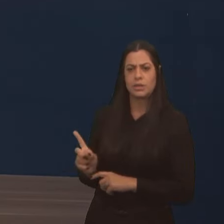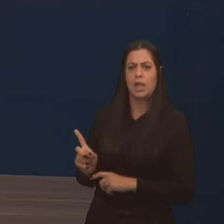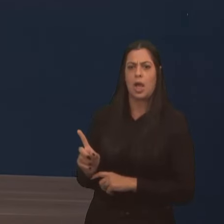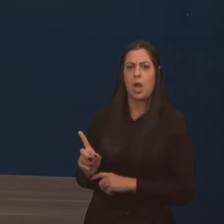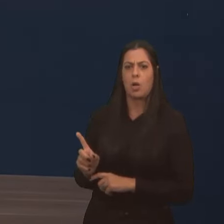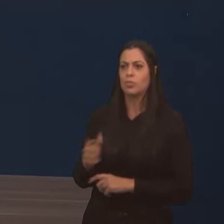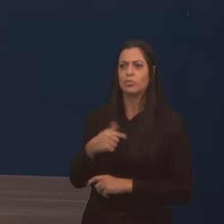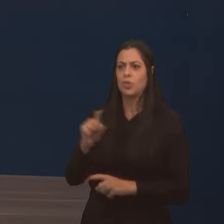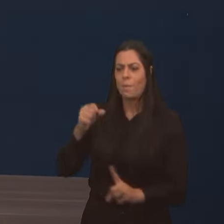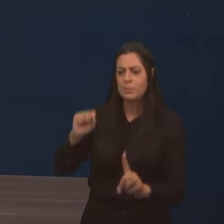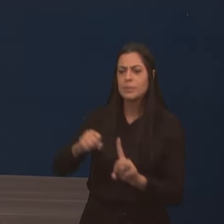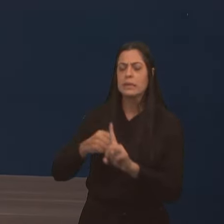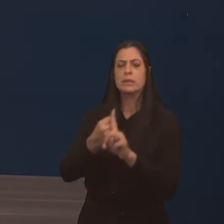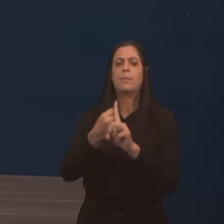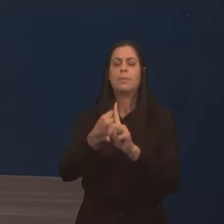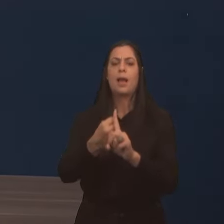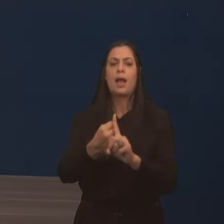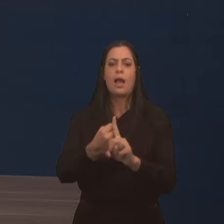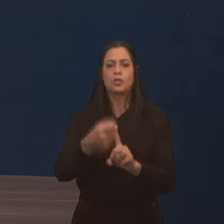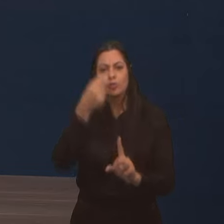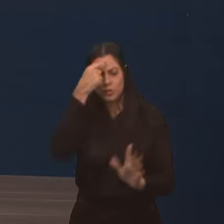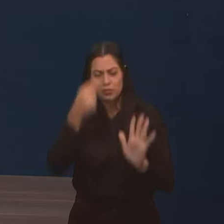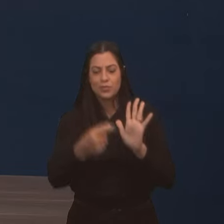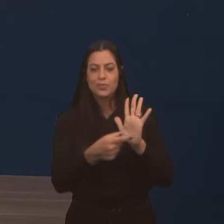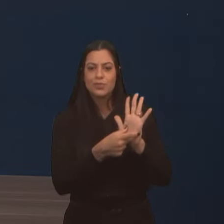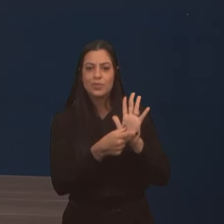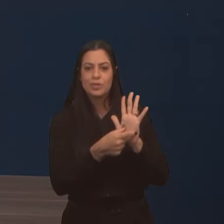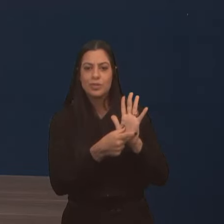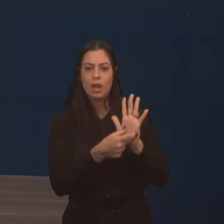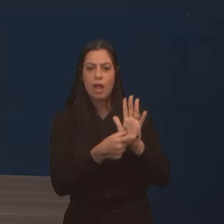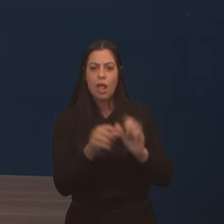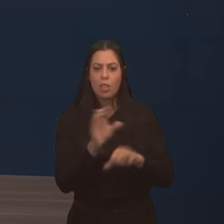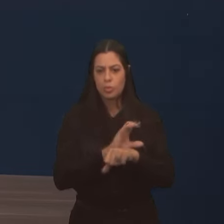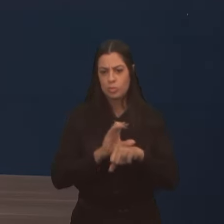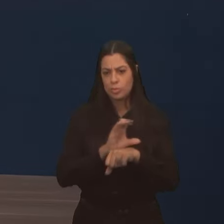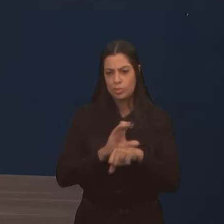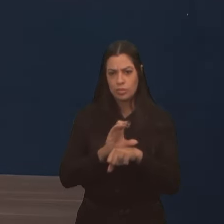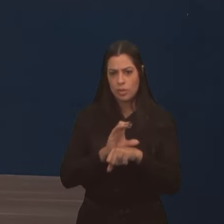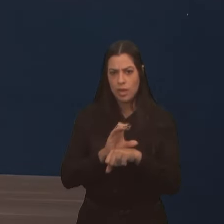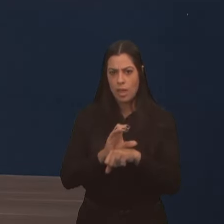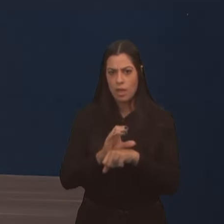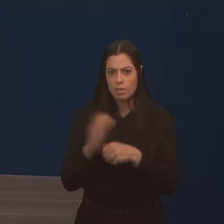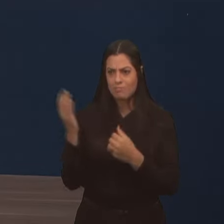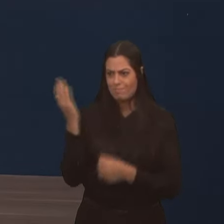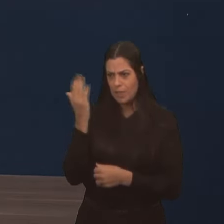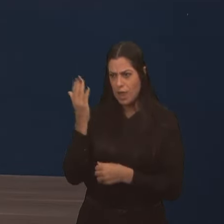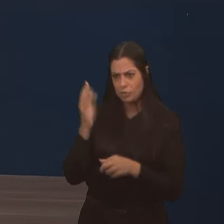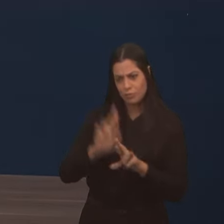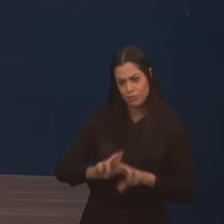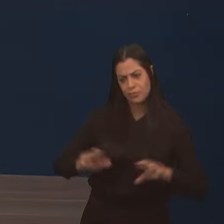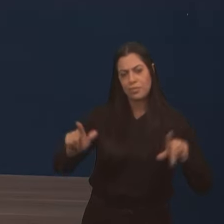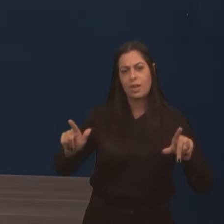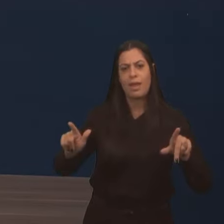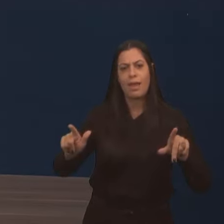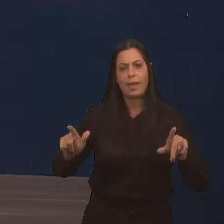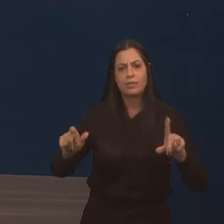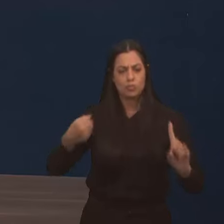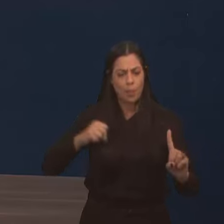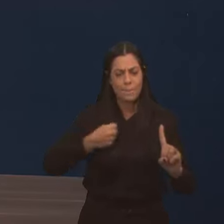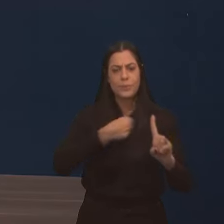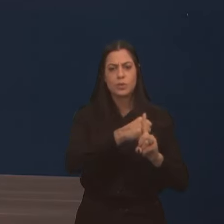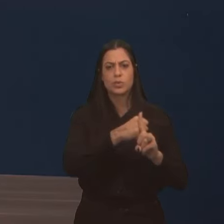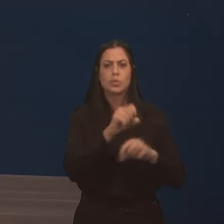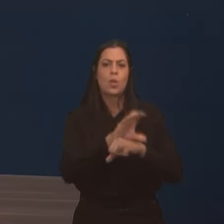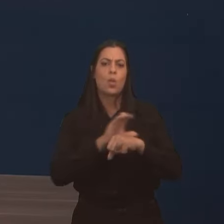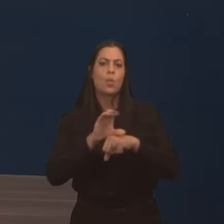yo veo que no son los impactos de la inteligencia artificial en el constitucionalismo. Parece que es diferente, es contrario,